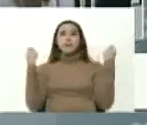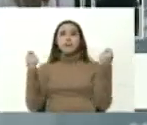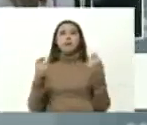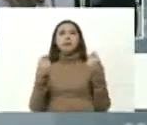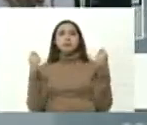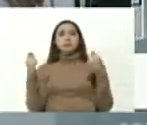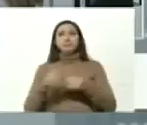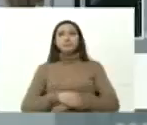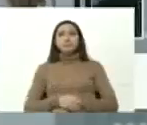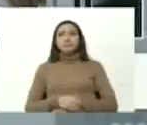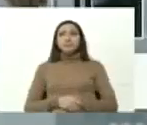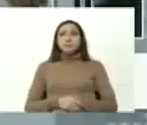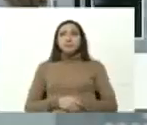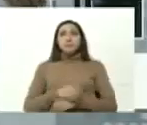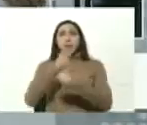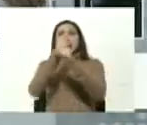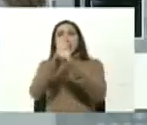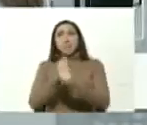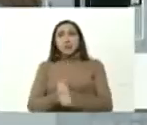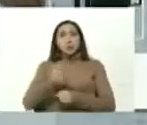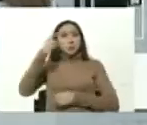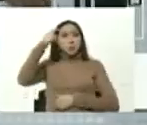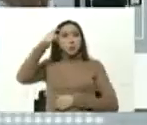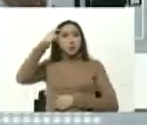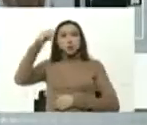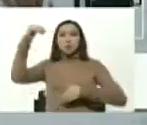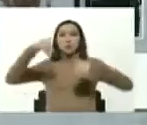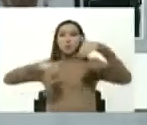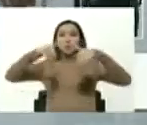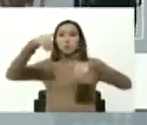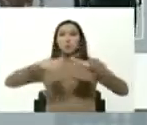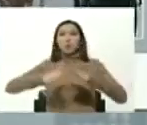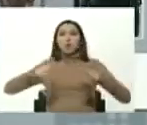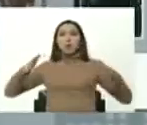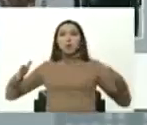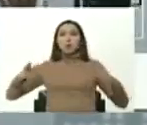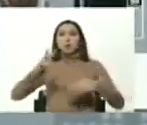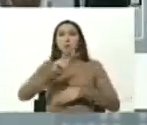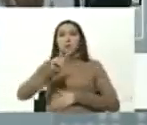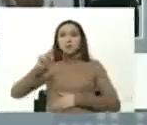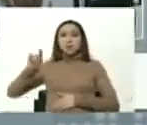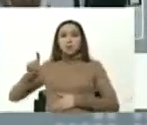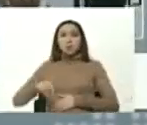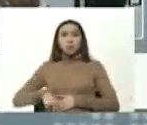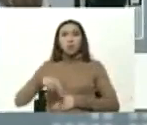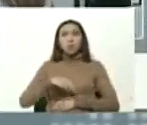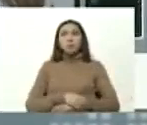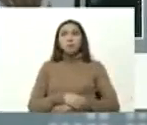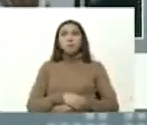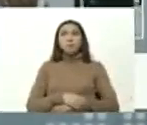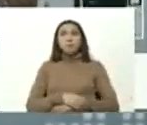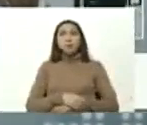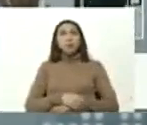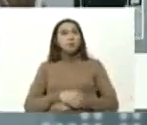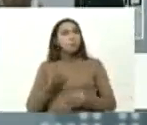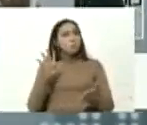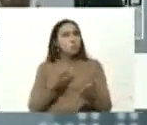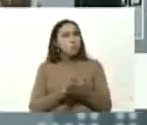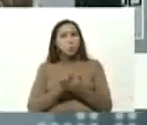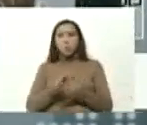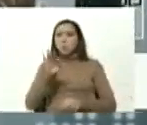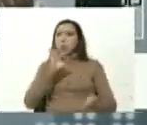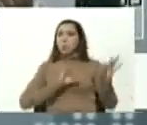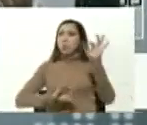supuesto, al día 21 concurrir de manera cívica, como lo hemos hecho siempre, para elegir